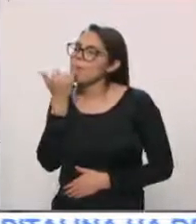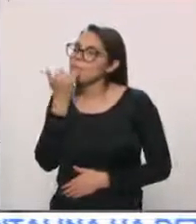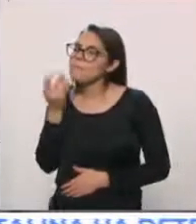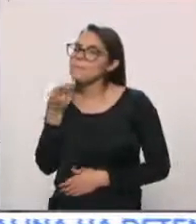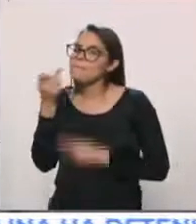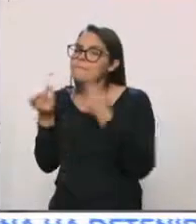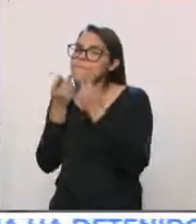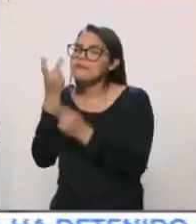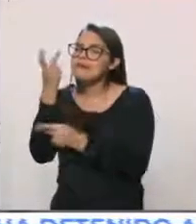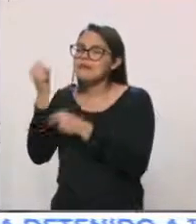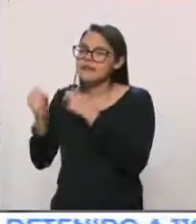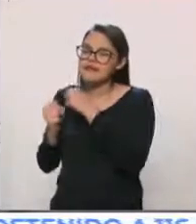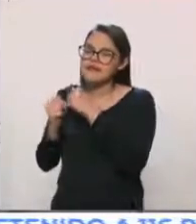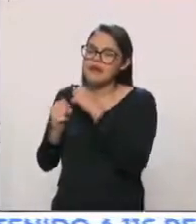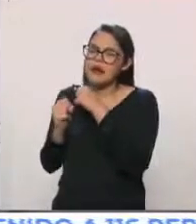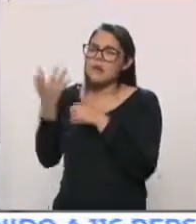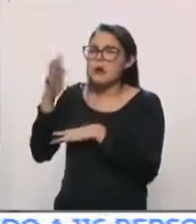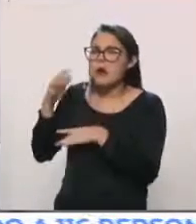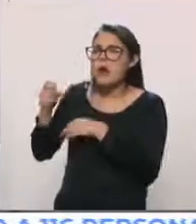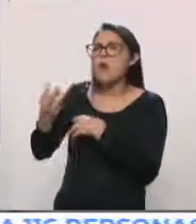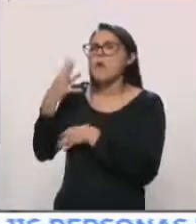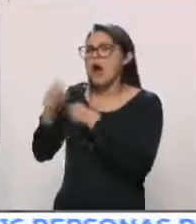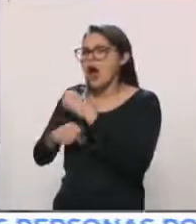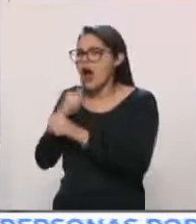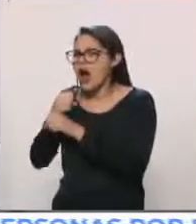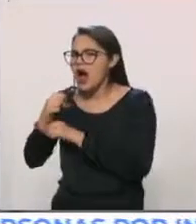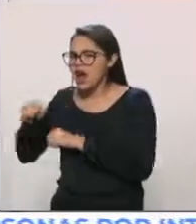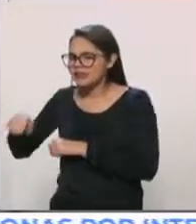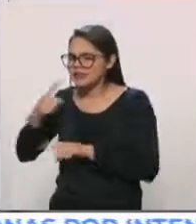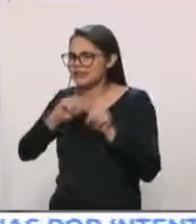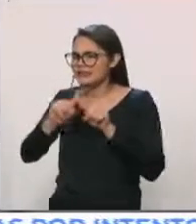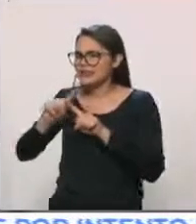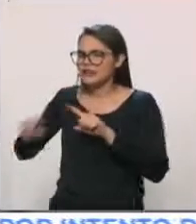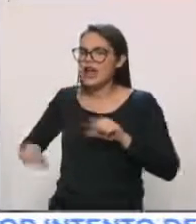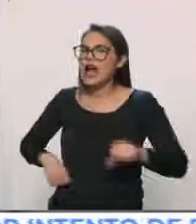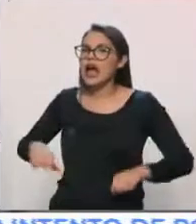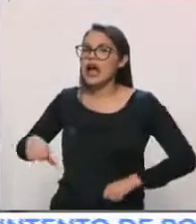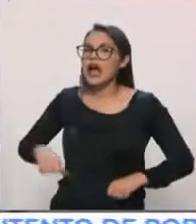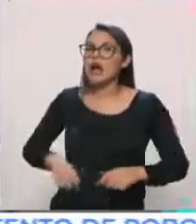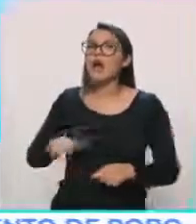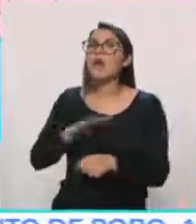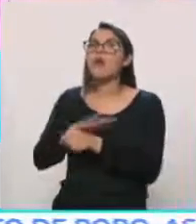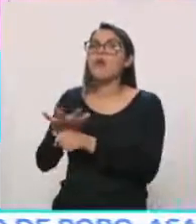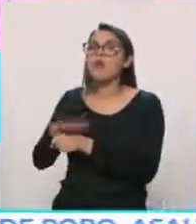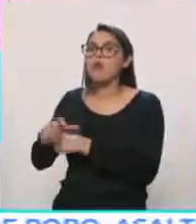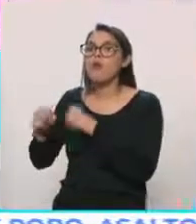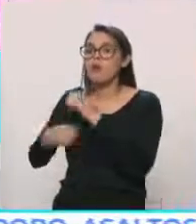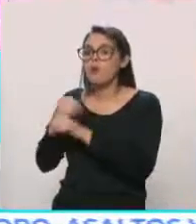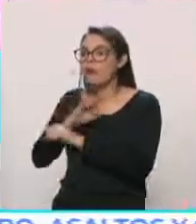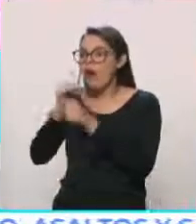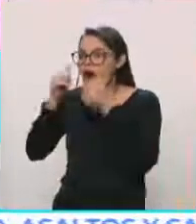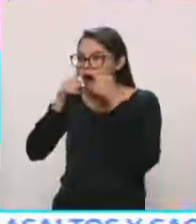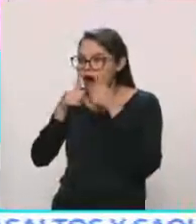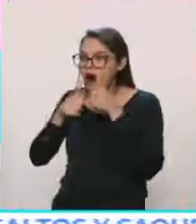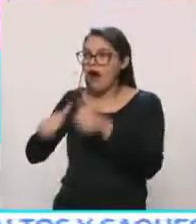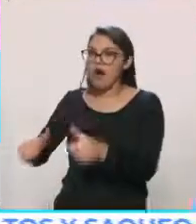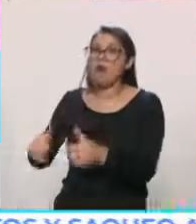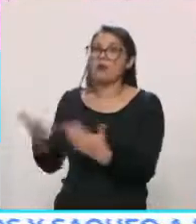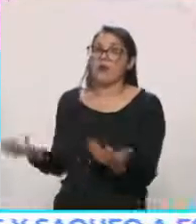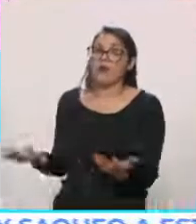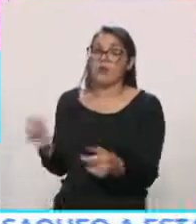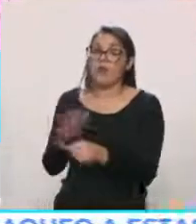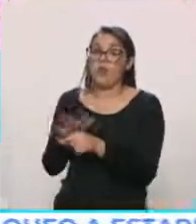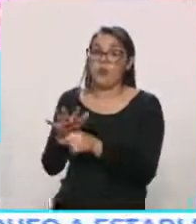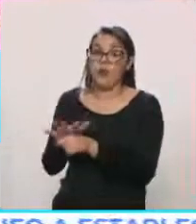estas actividades? Porque, bueno, sabemos que Alas y Raíces también se caracteriza por contemplar a los más pequeñitos de la casa. Honestamente, no es